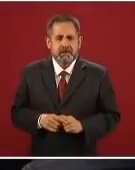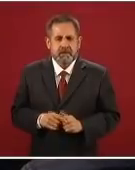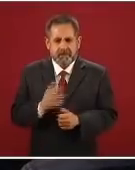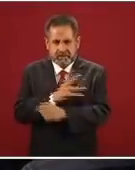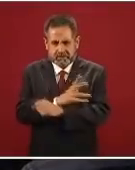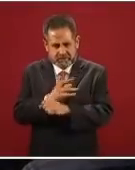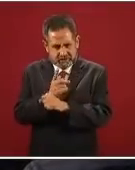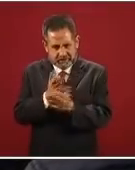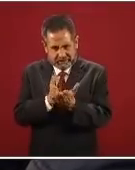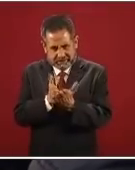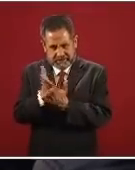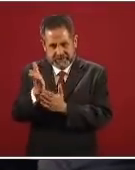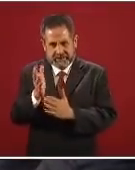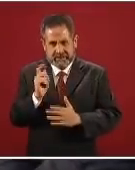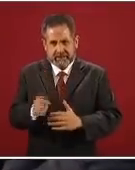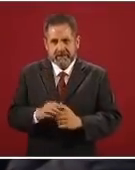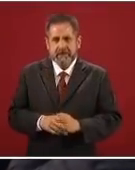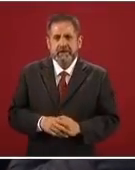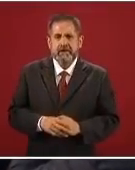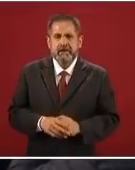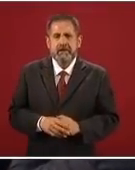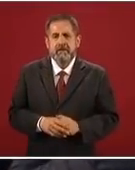recto,